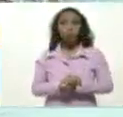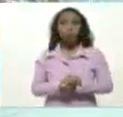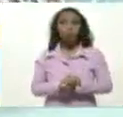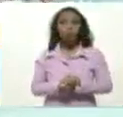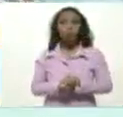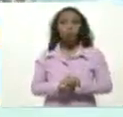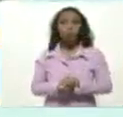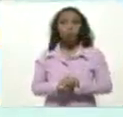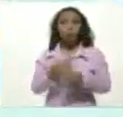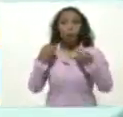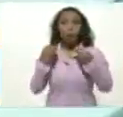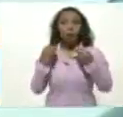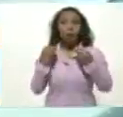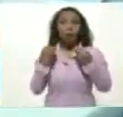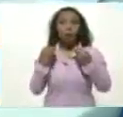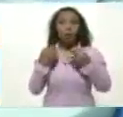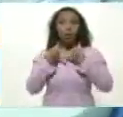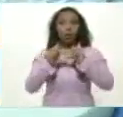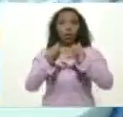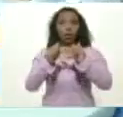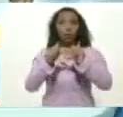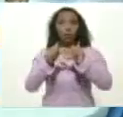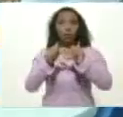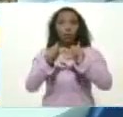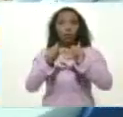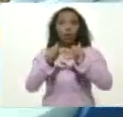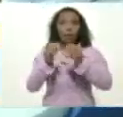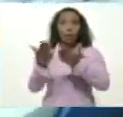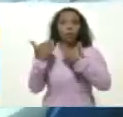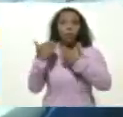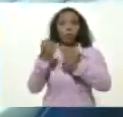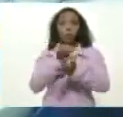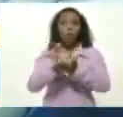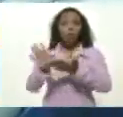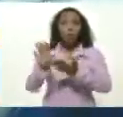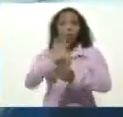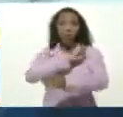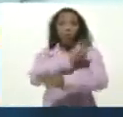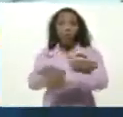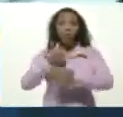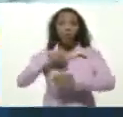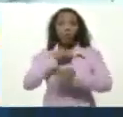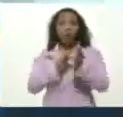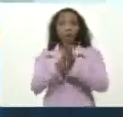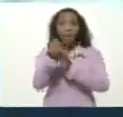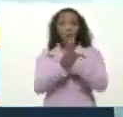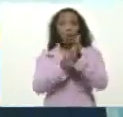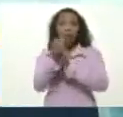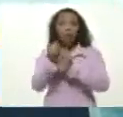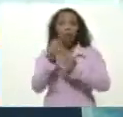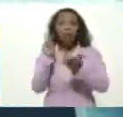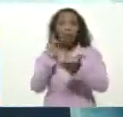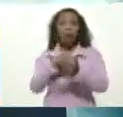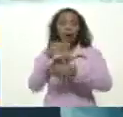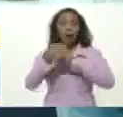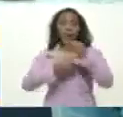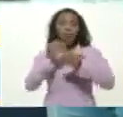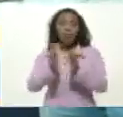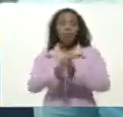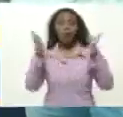para que nos continúen apoyando para nuestros créditos y así fortalecer nuestro emprendimiento y llegar a ser